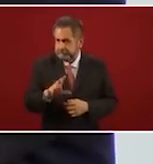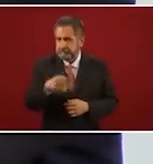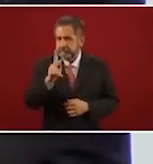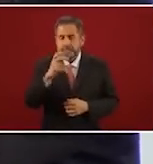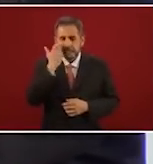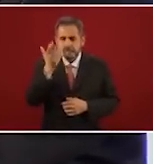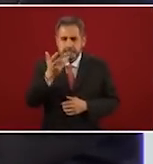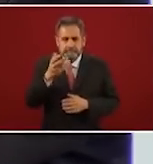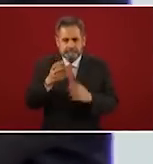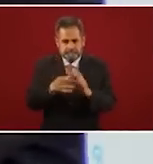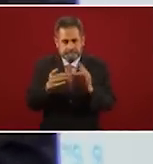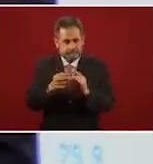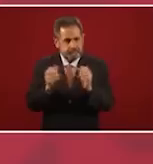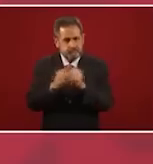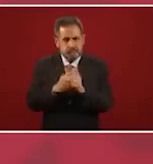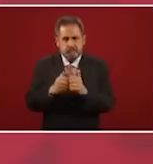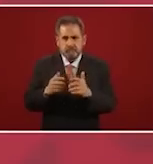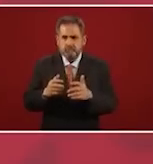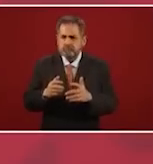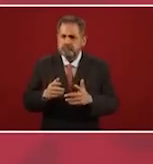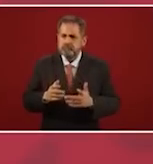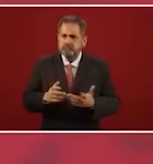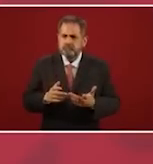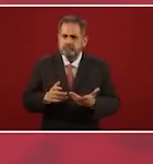actuar con